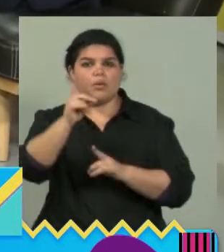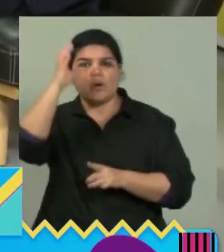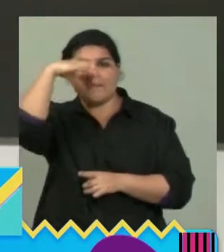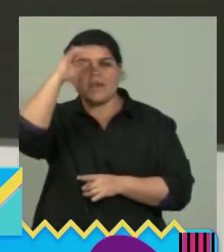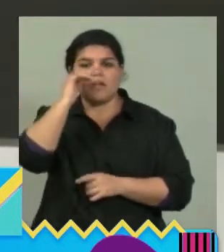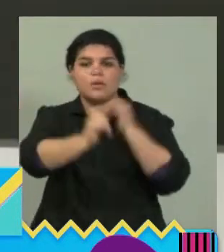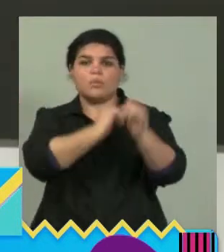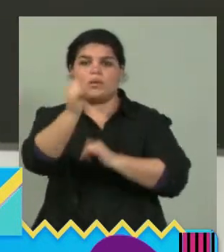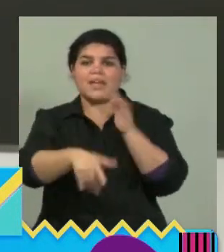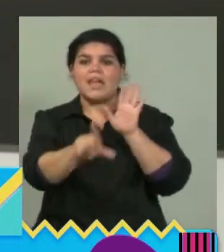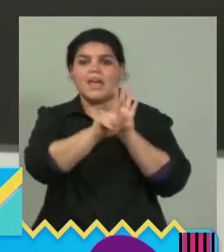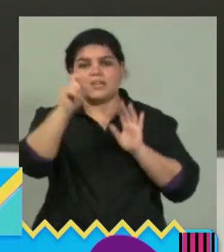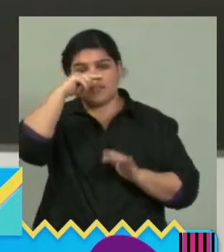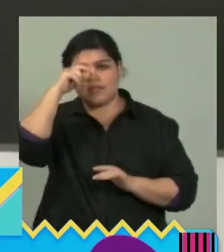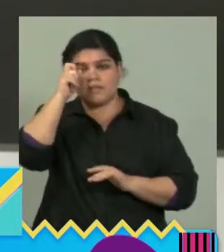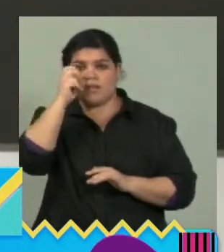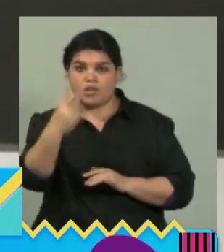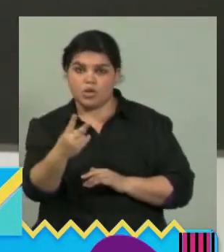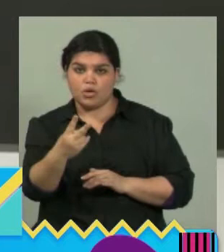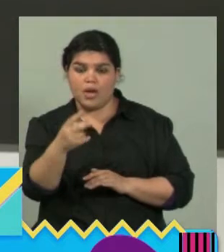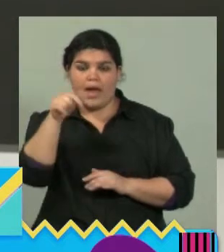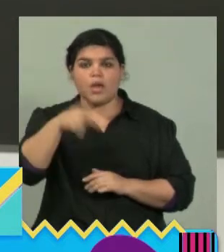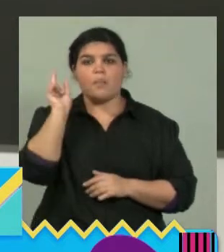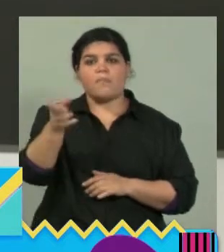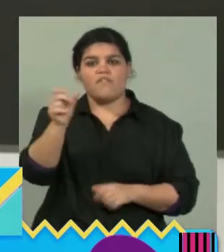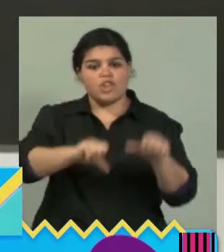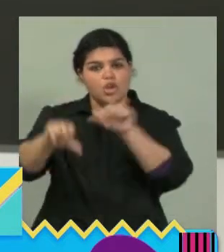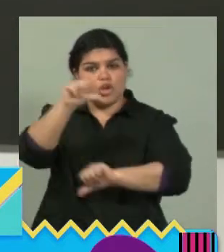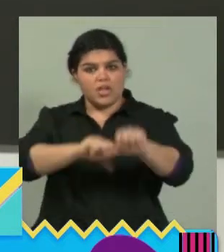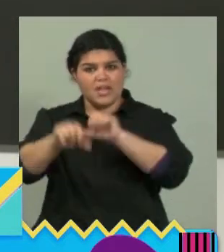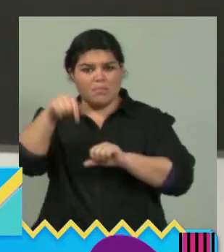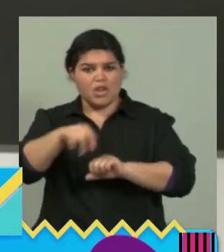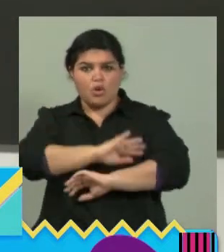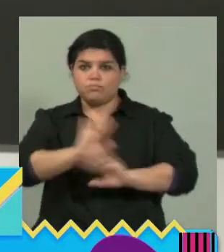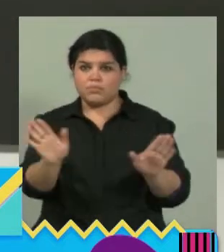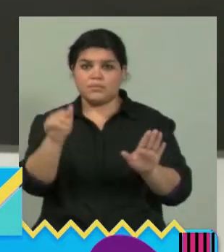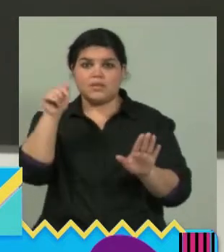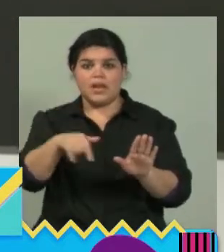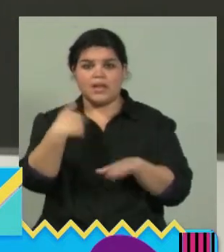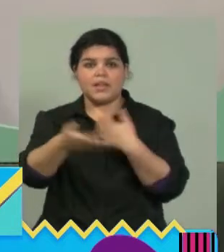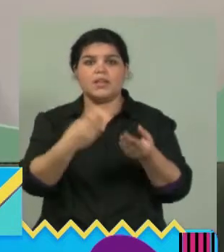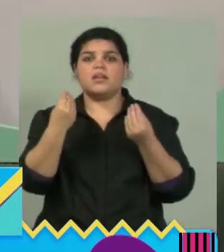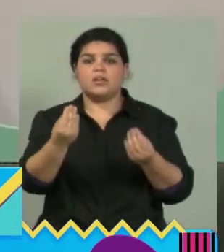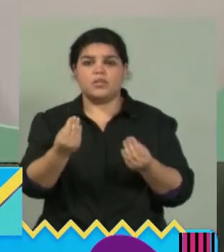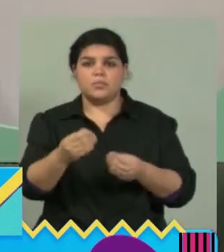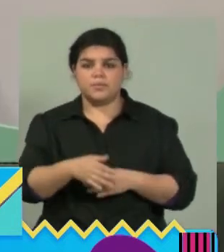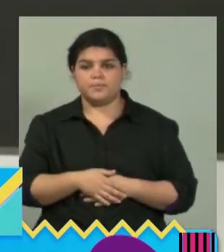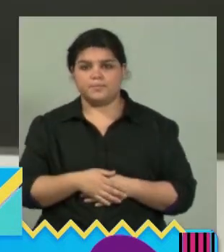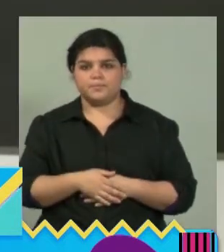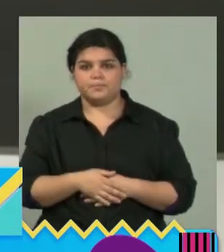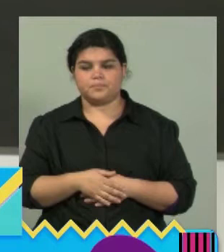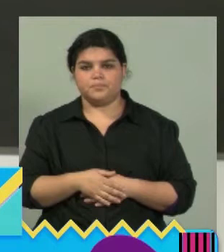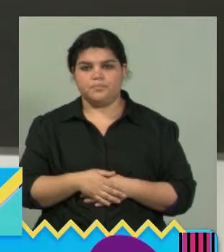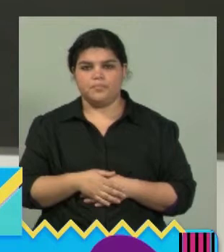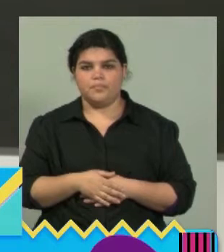bueno, a partir de la 7722, al prohibirse el uso de estas sustancias, lo que hace es desalentar al extremo esa